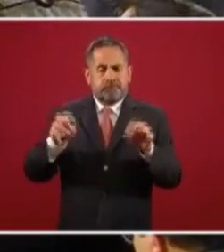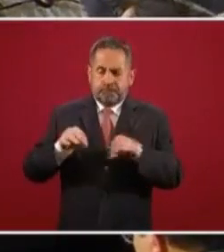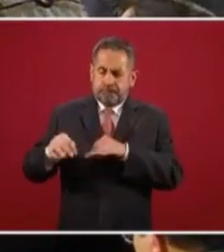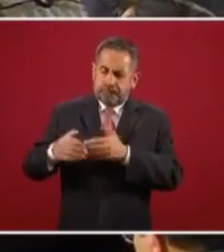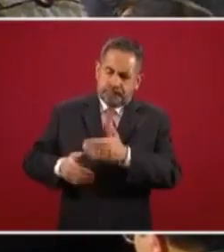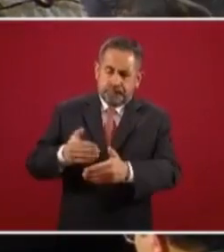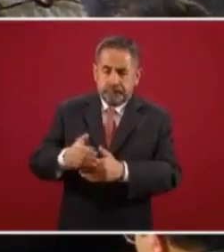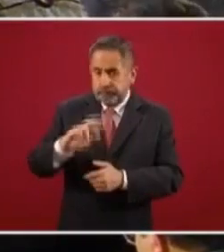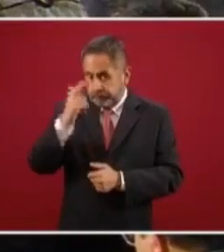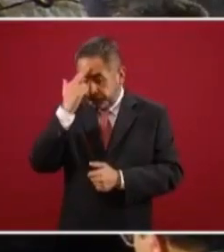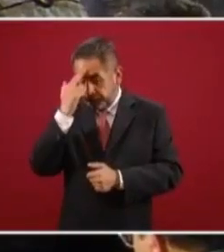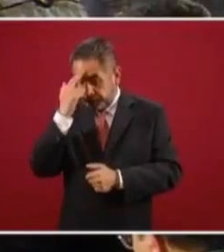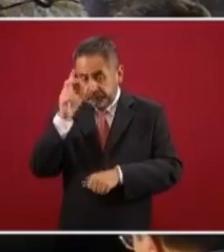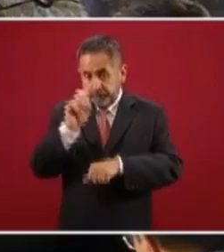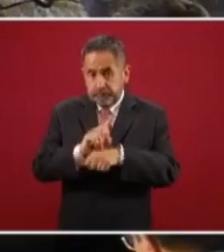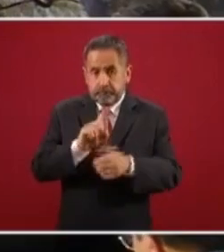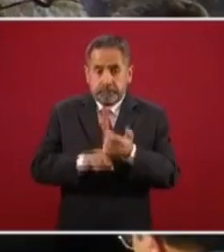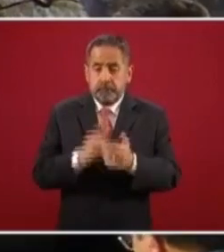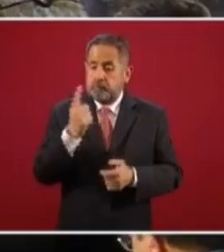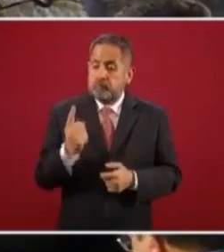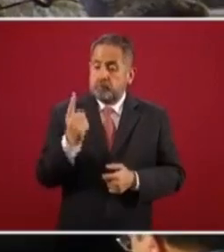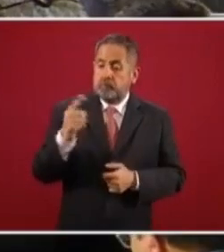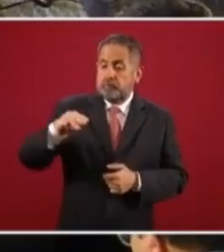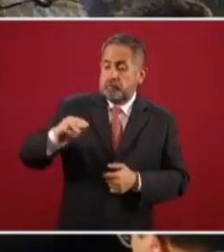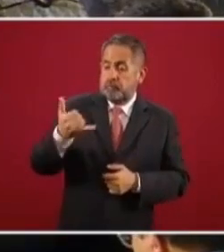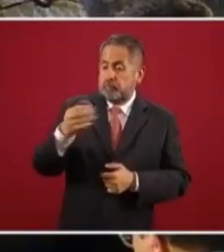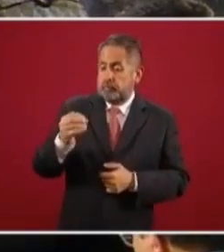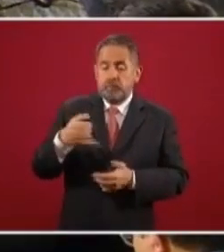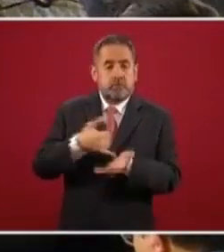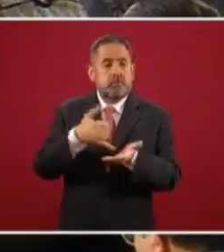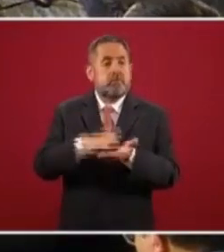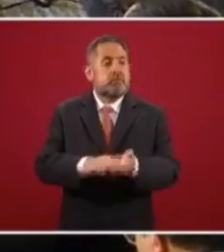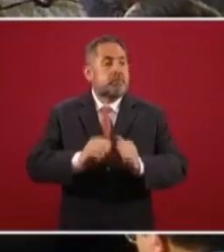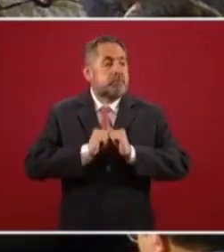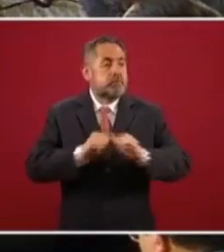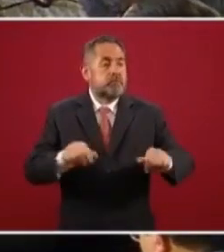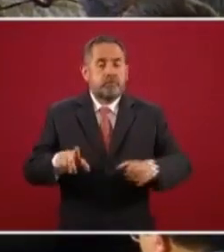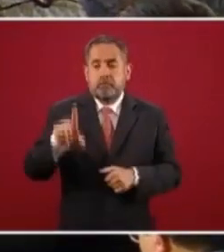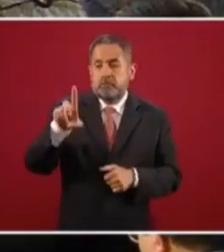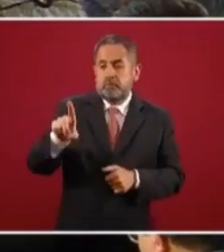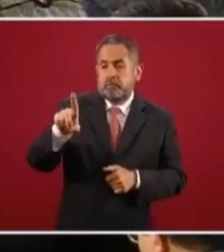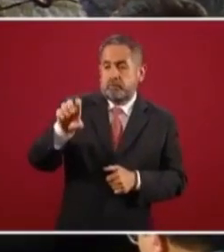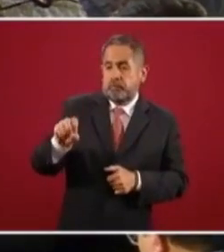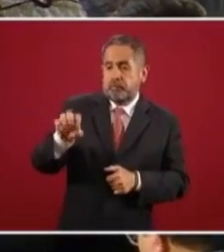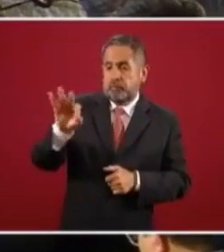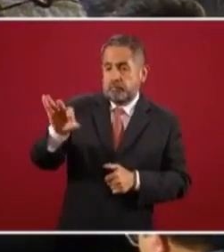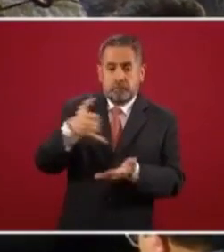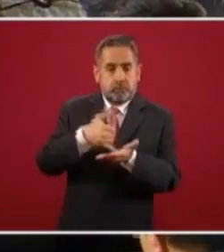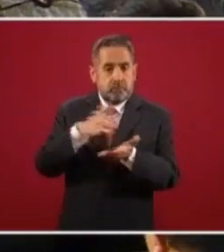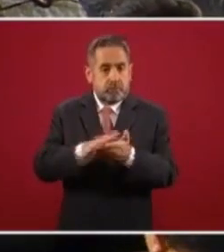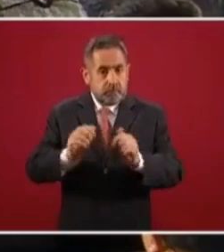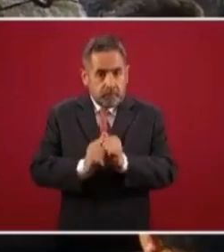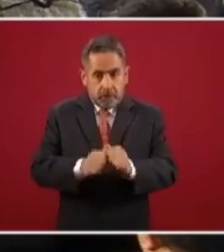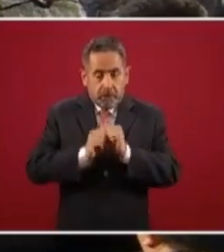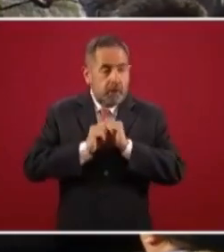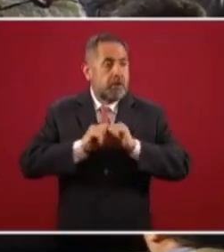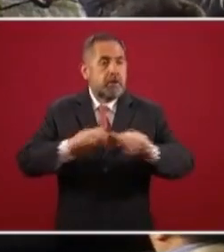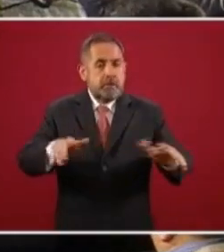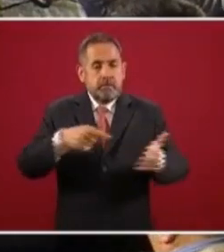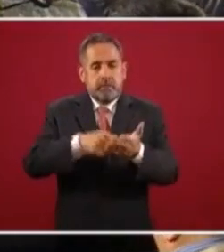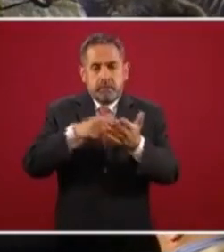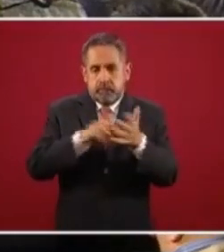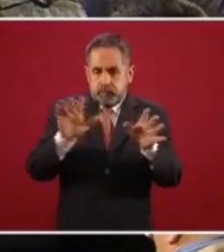primero que el 1 de mayo del año pasado se publicó en el Diario Oficial de la Federación